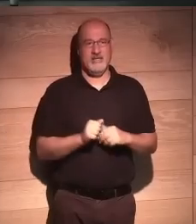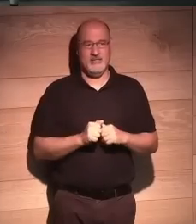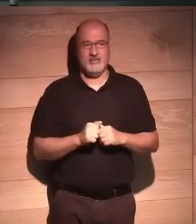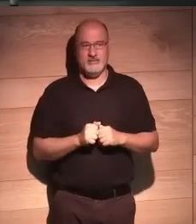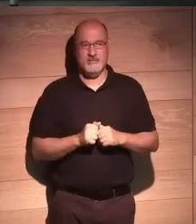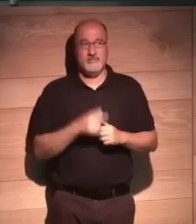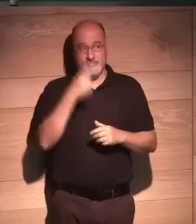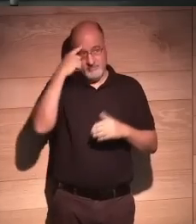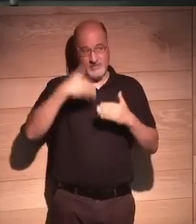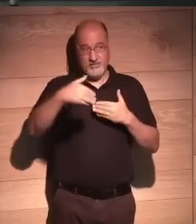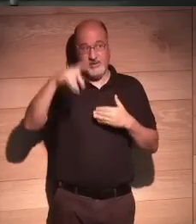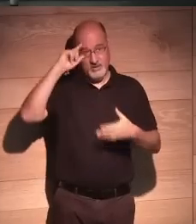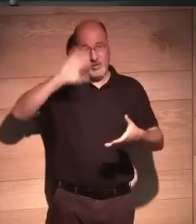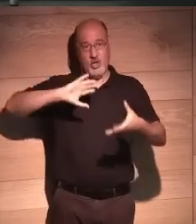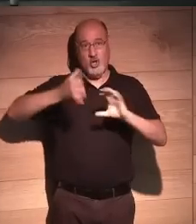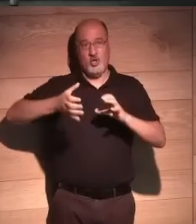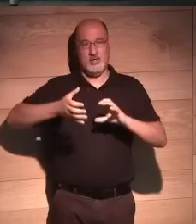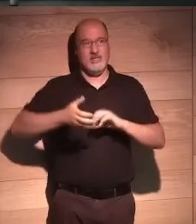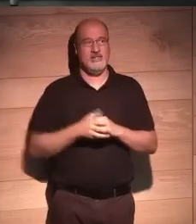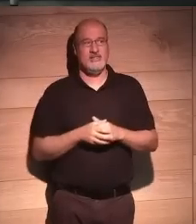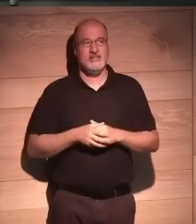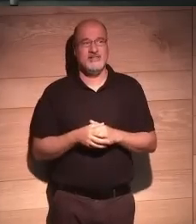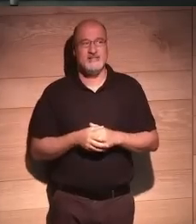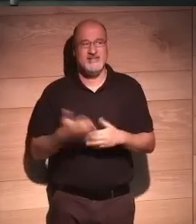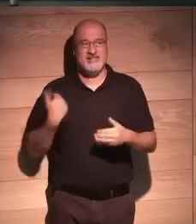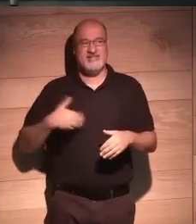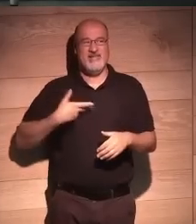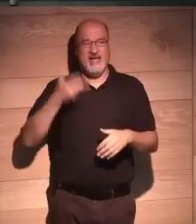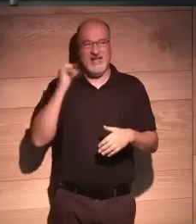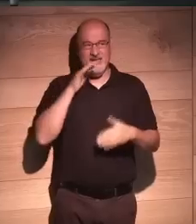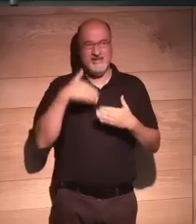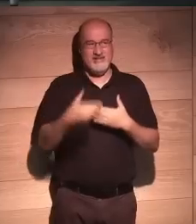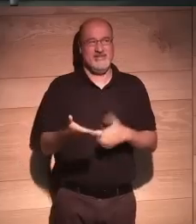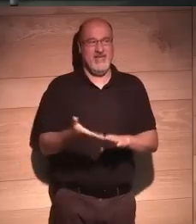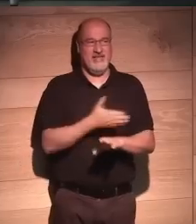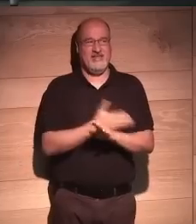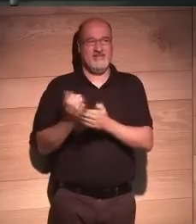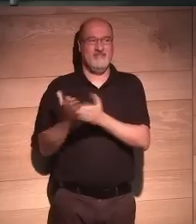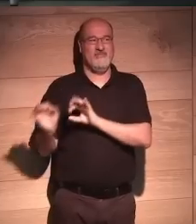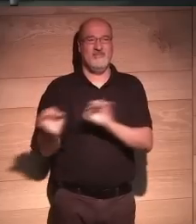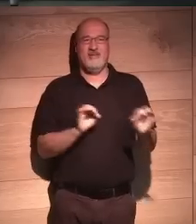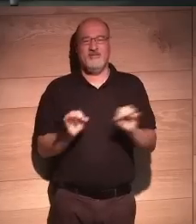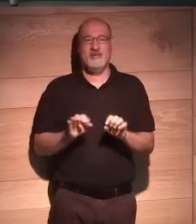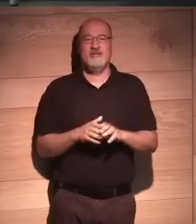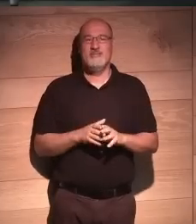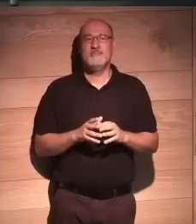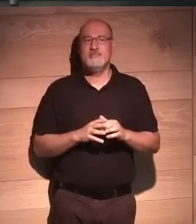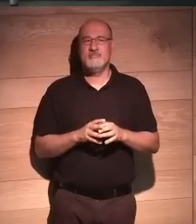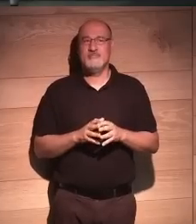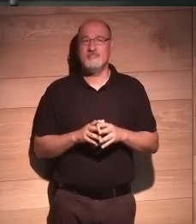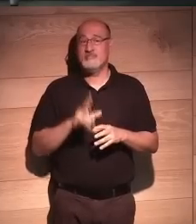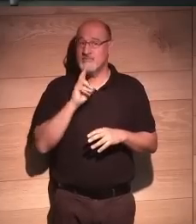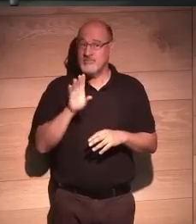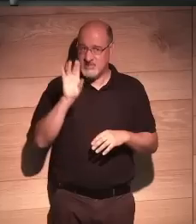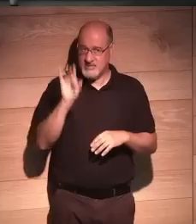loca. María se volverá loca igual algún día, no, porque Ya María lo estoy, tiene... entonces María ya tiene... llego con los deberes hechos. Tiene Sí, muy María se buena, volverá. No, pero tiene sí muy es buena verdad, cabeza.